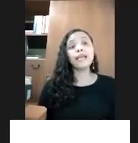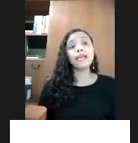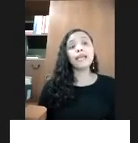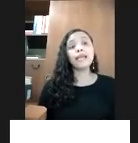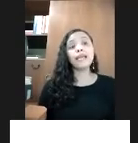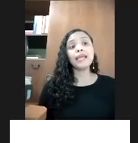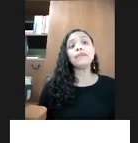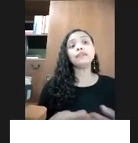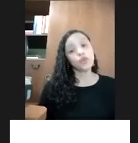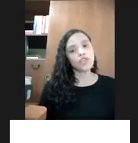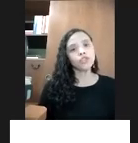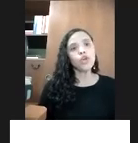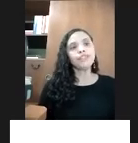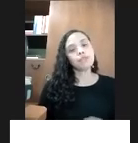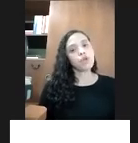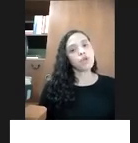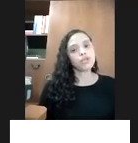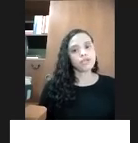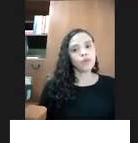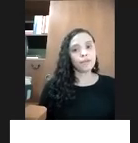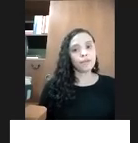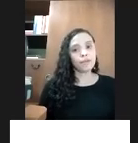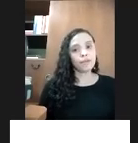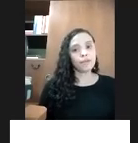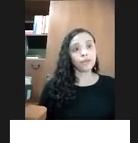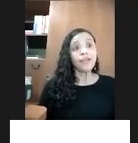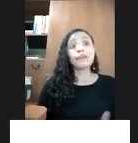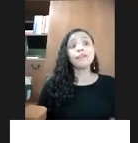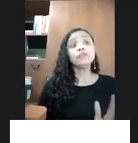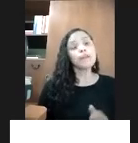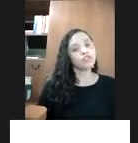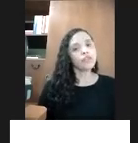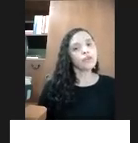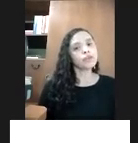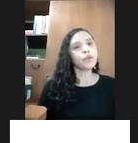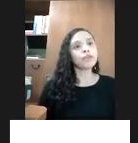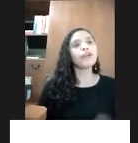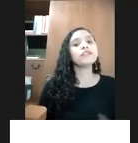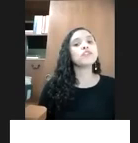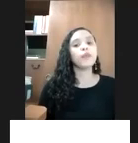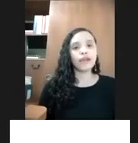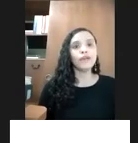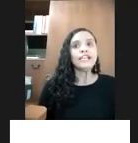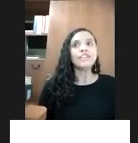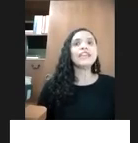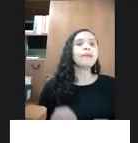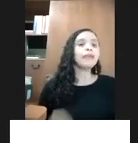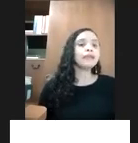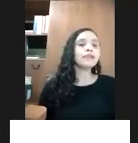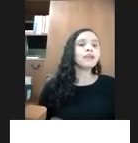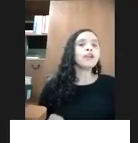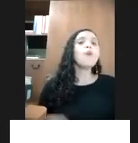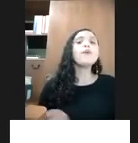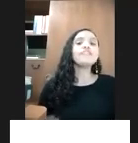y 21% terminó el bachillerato completo. Ahí tenemos un 3% de estos encuestados que hizo posgrado. Entonces,